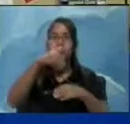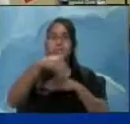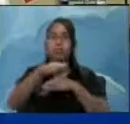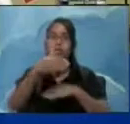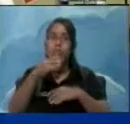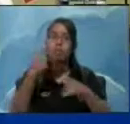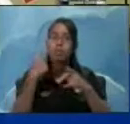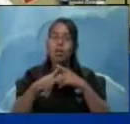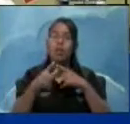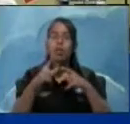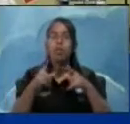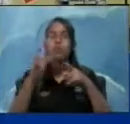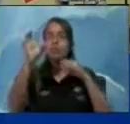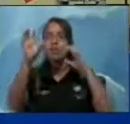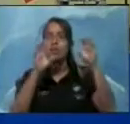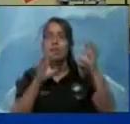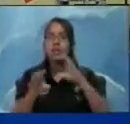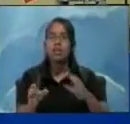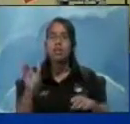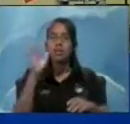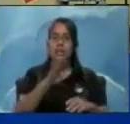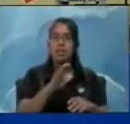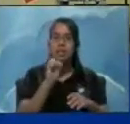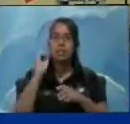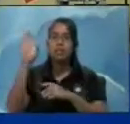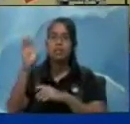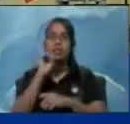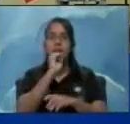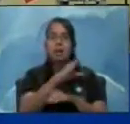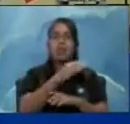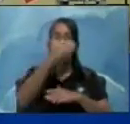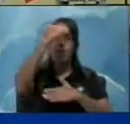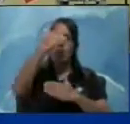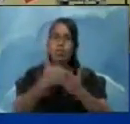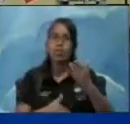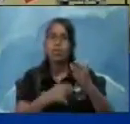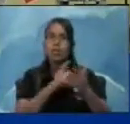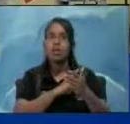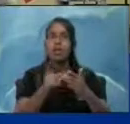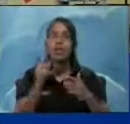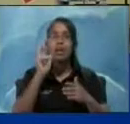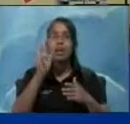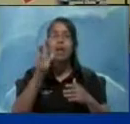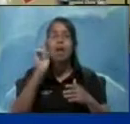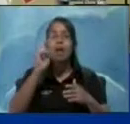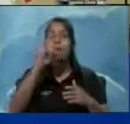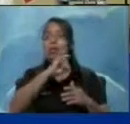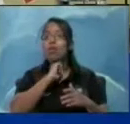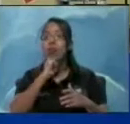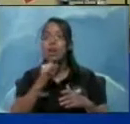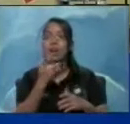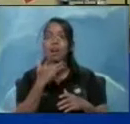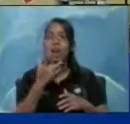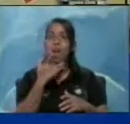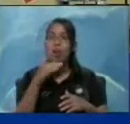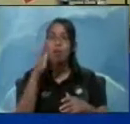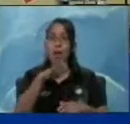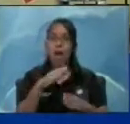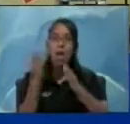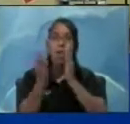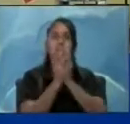otras naciones Está sacando un diccionario en hebreo es algo que Él estudió en la